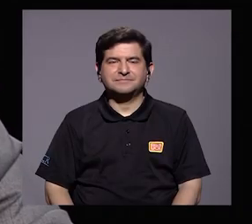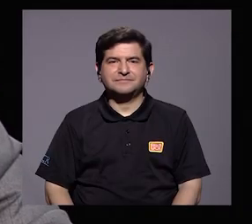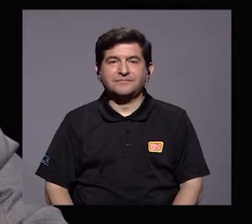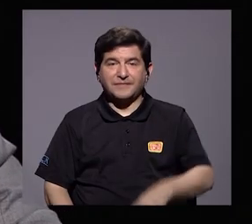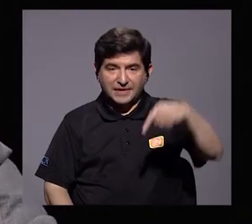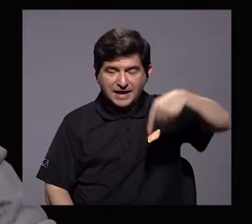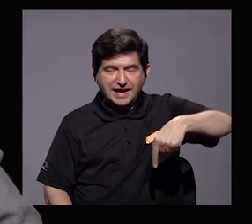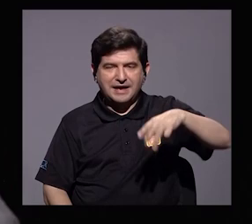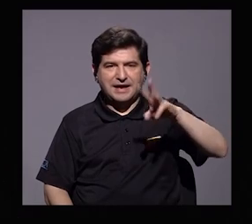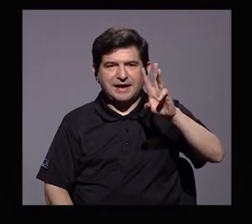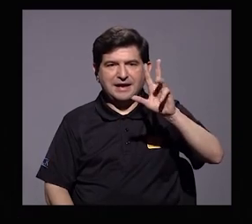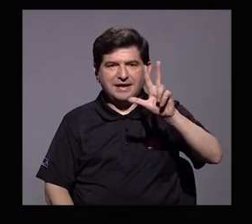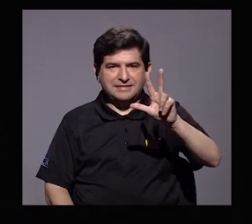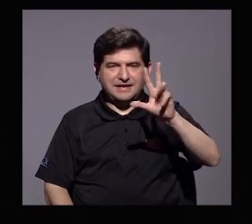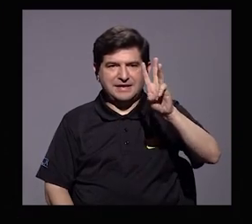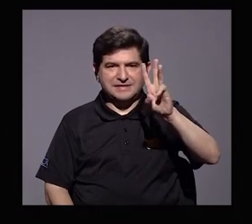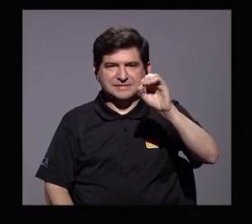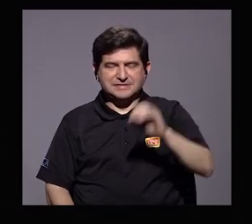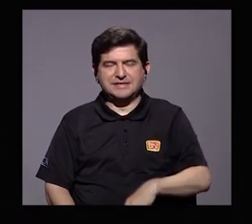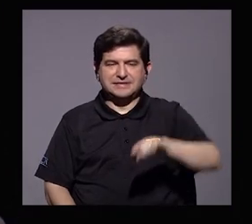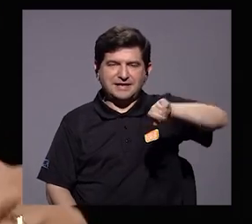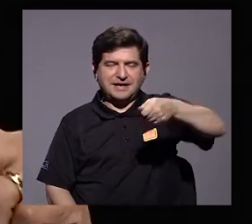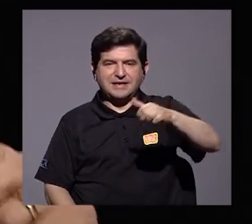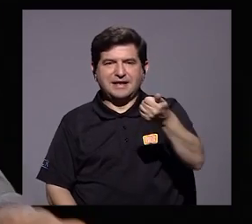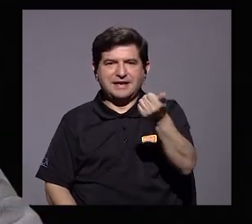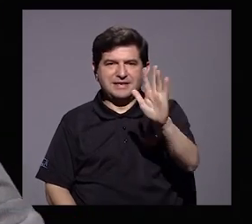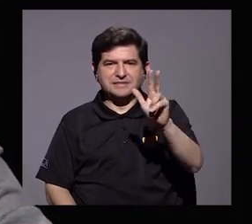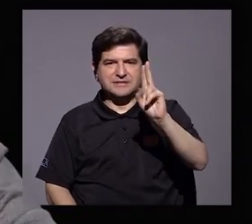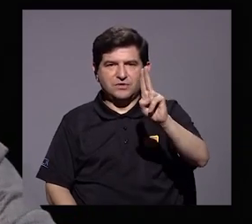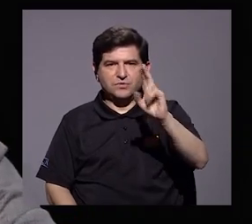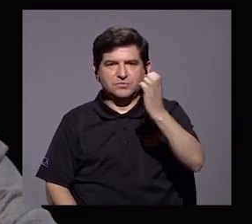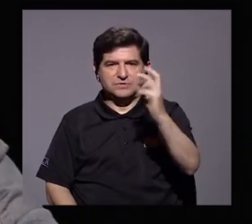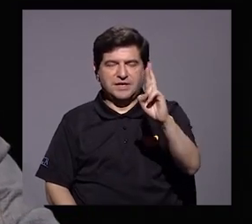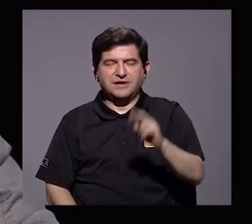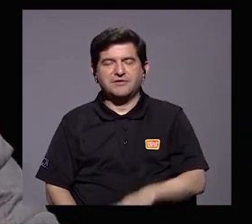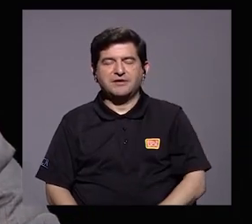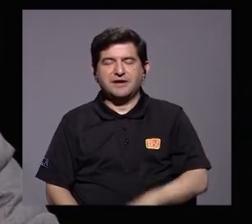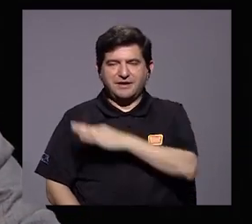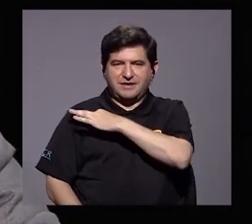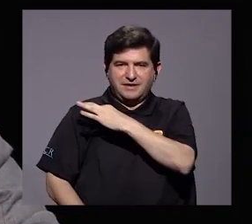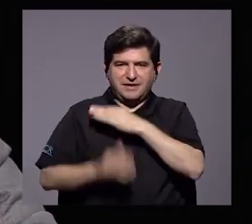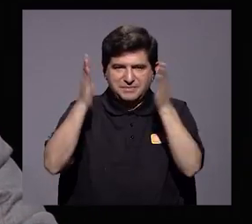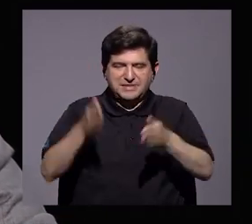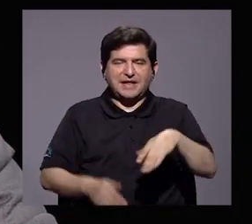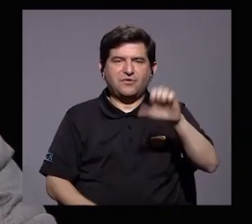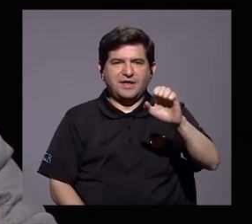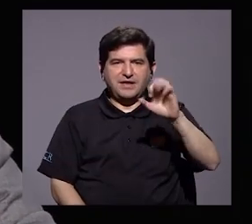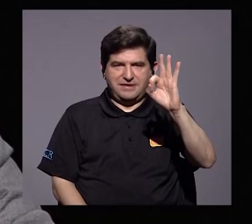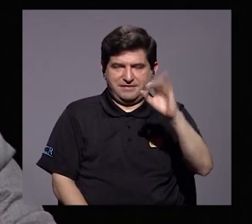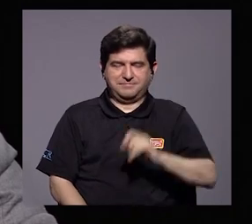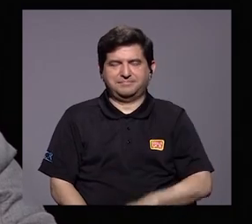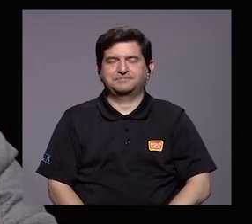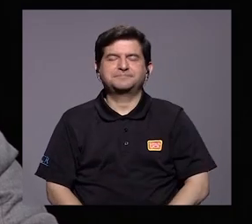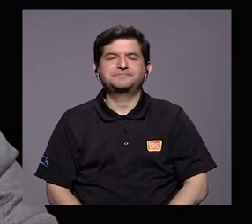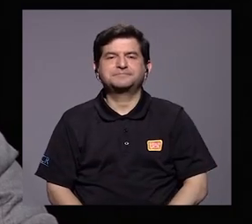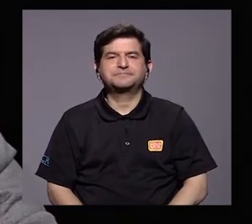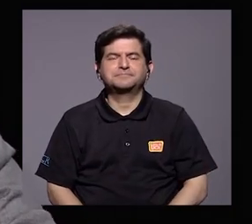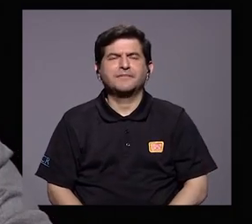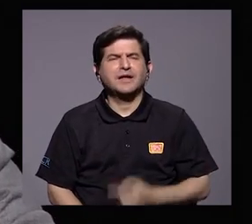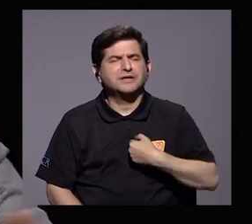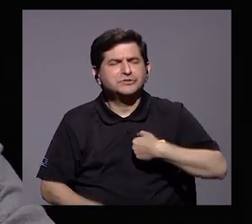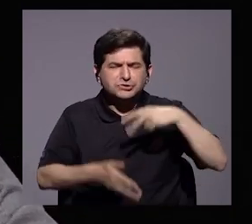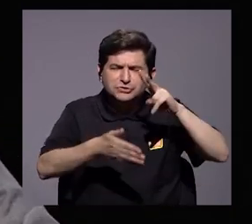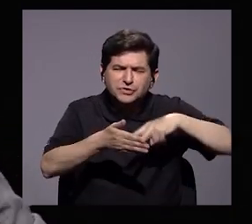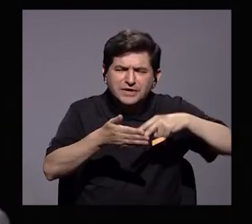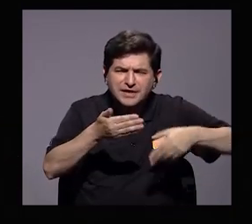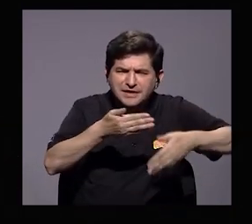acá en 360 en canal 15 universidad de costa rica con donald y find sec donnelly hace poco leía